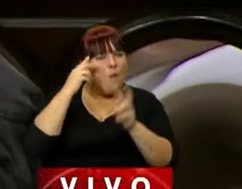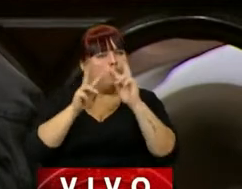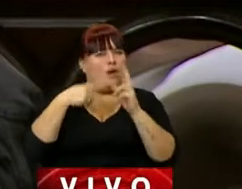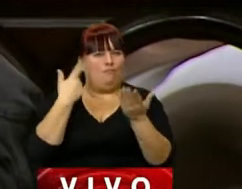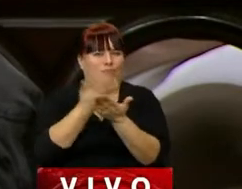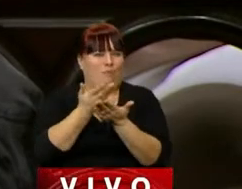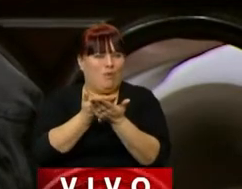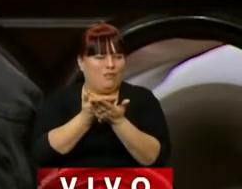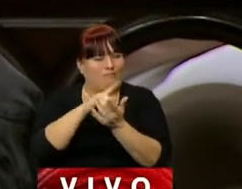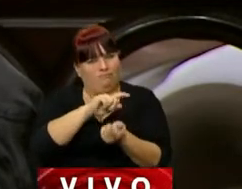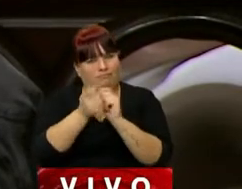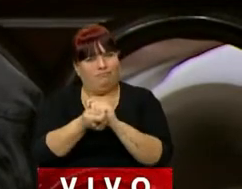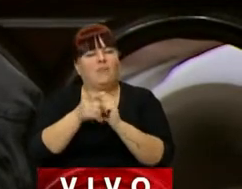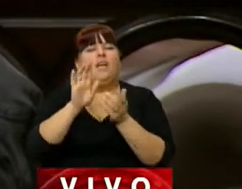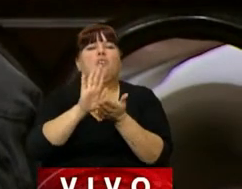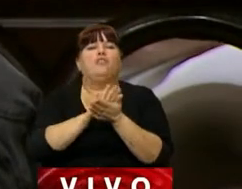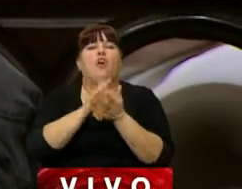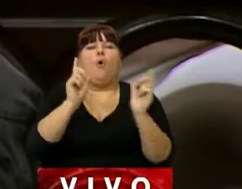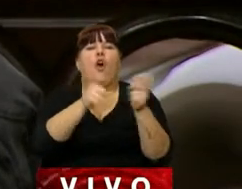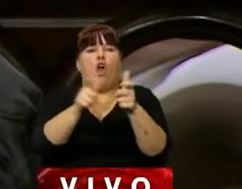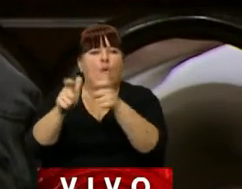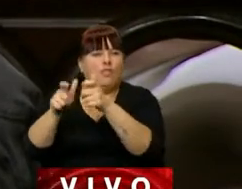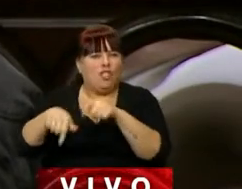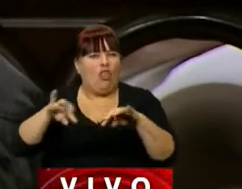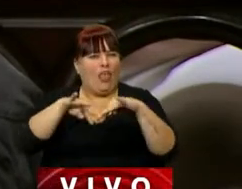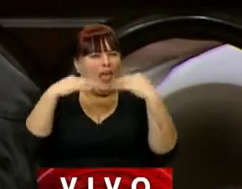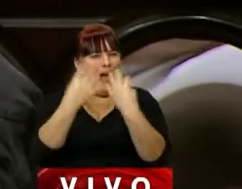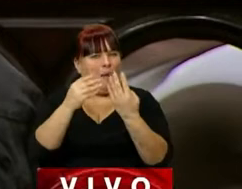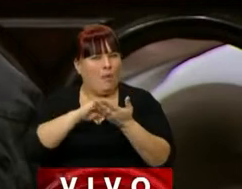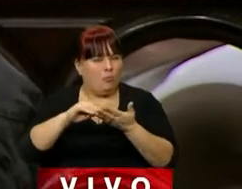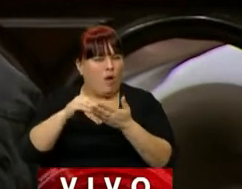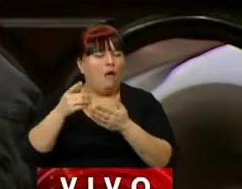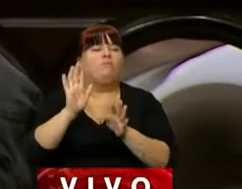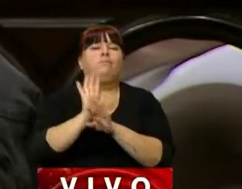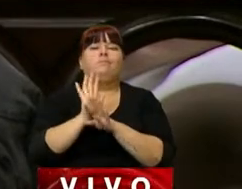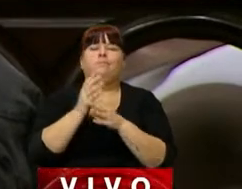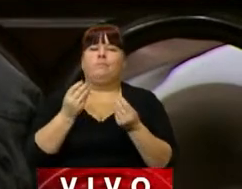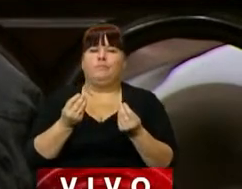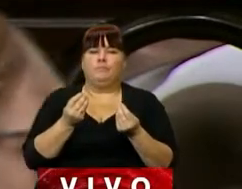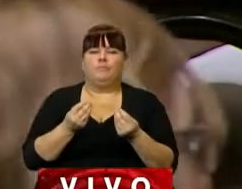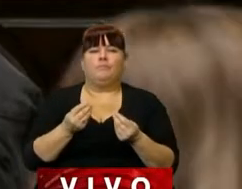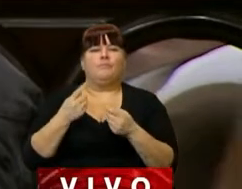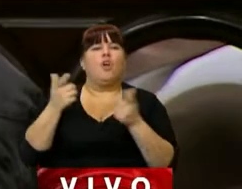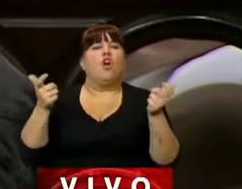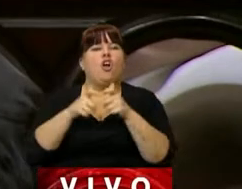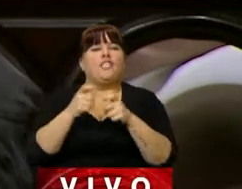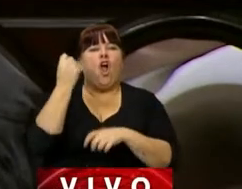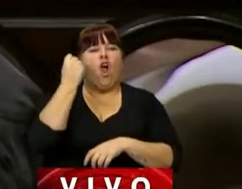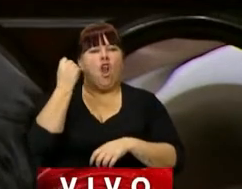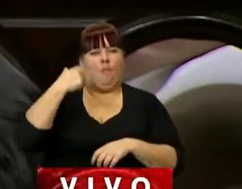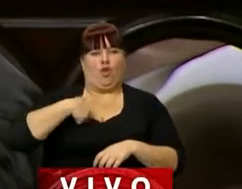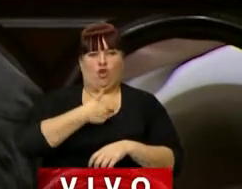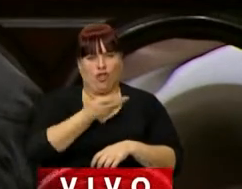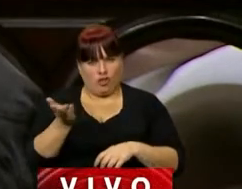construir nosotros en las distintas comisiones de esta Cámara. Me refiero al Consejo Económico y